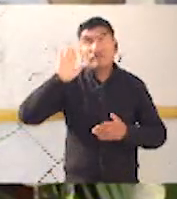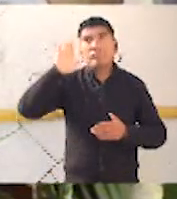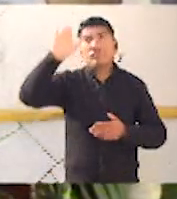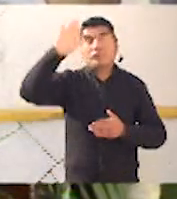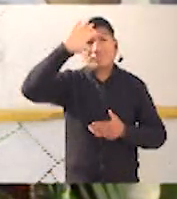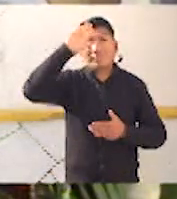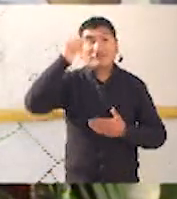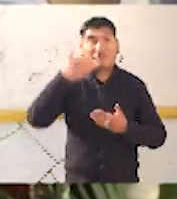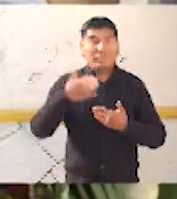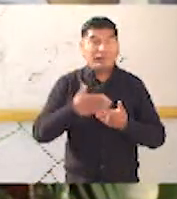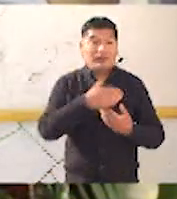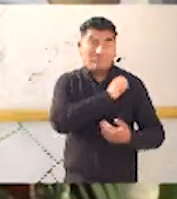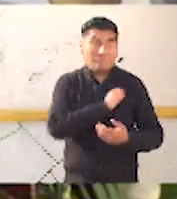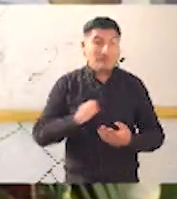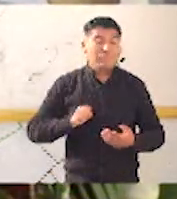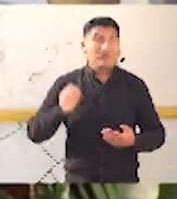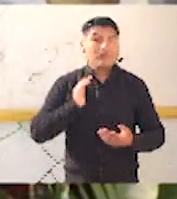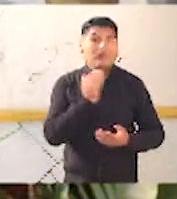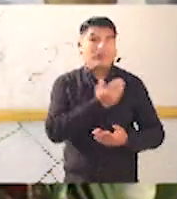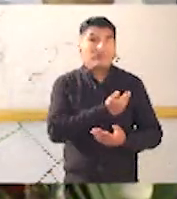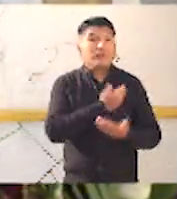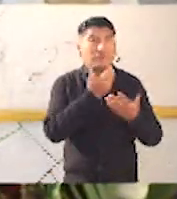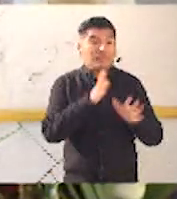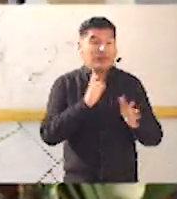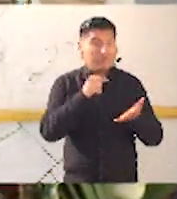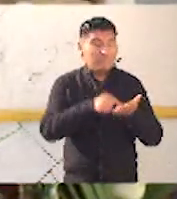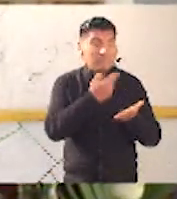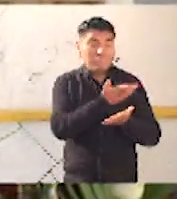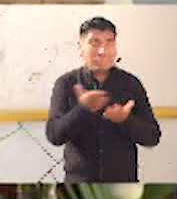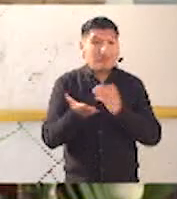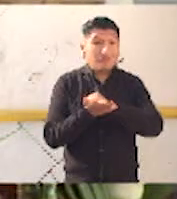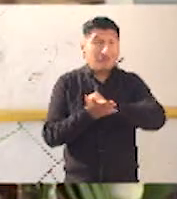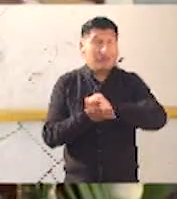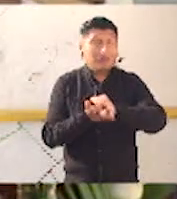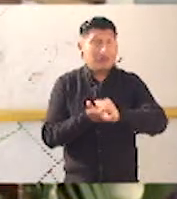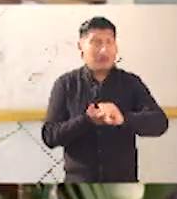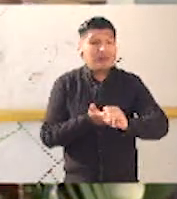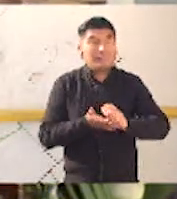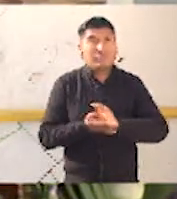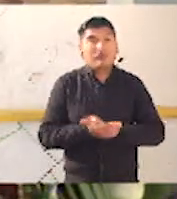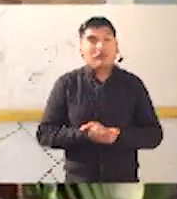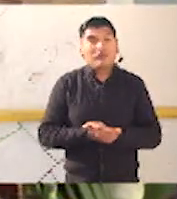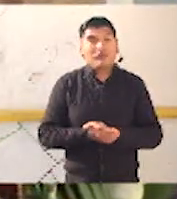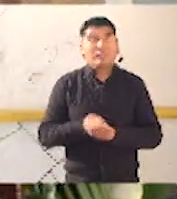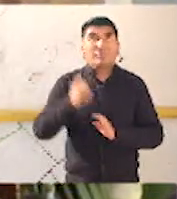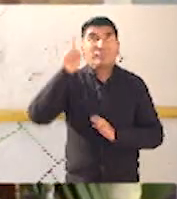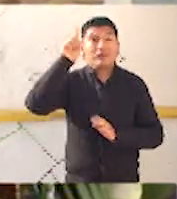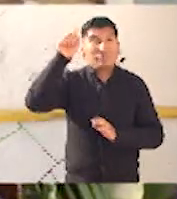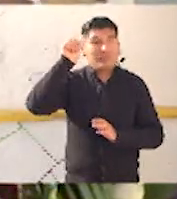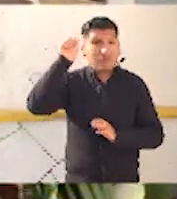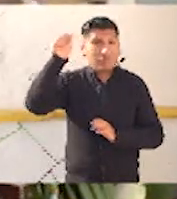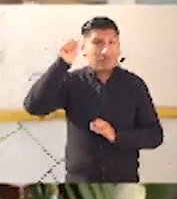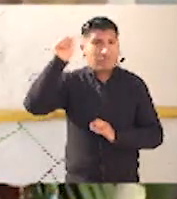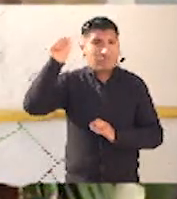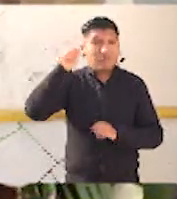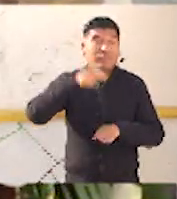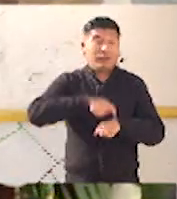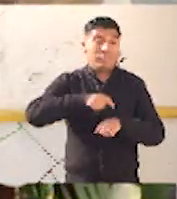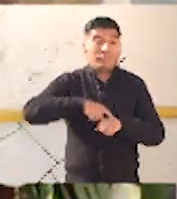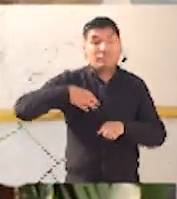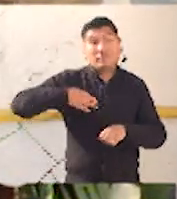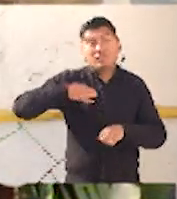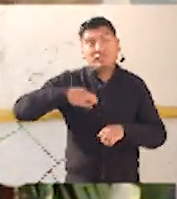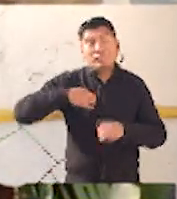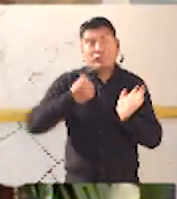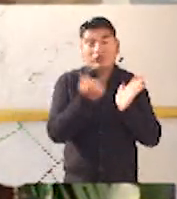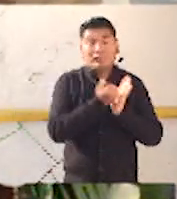Señor nuestro, que nos mandó celebrar estos misterios. Y él mismo, en que iba a ser